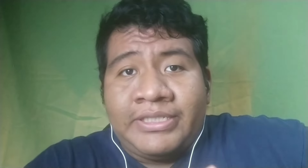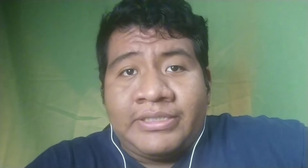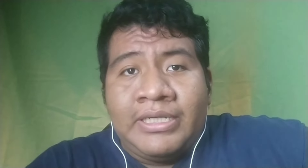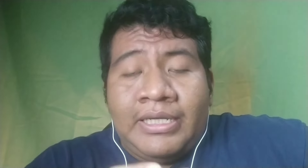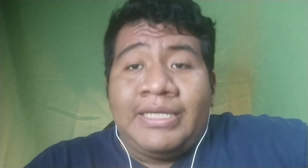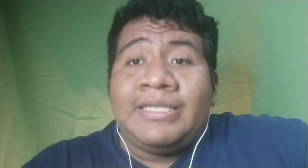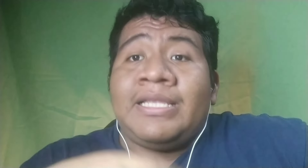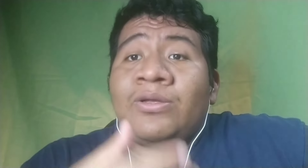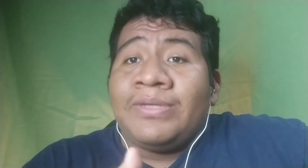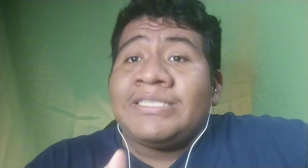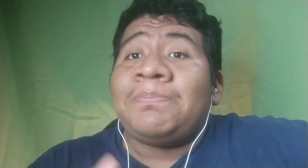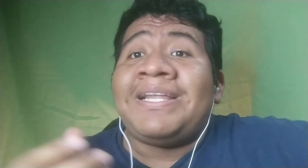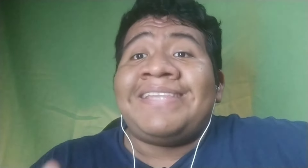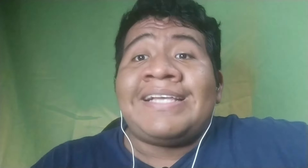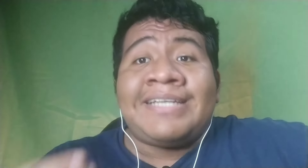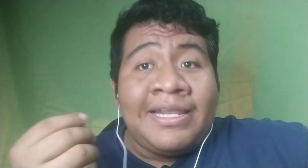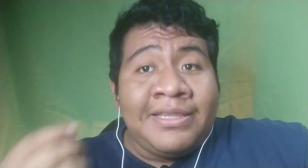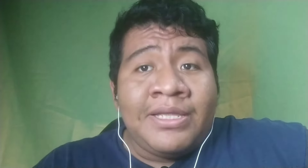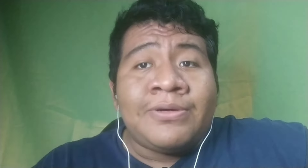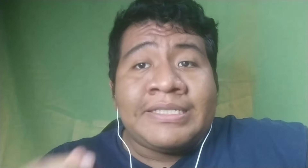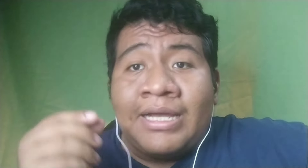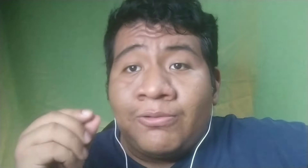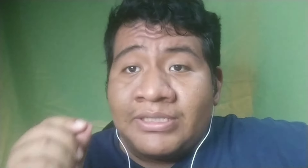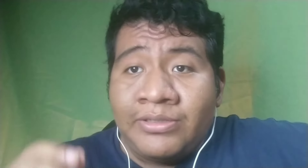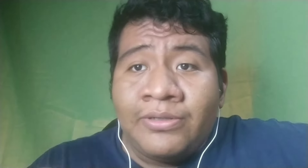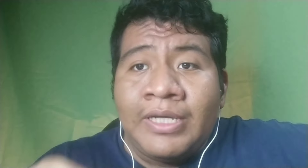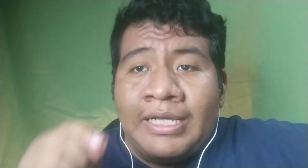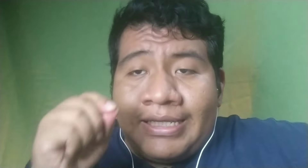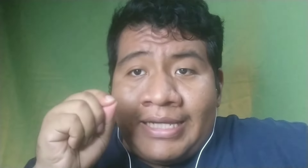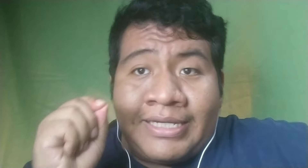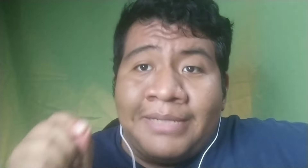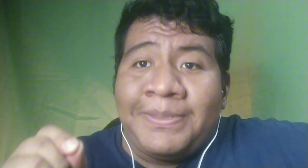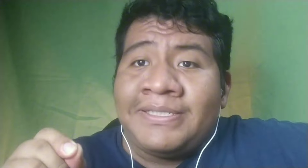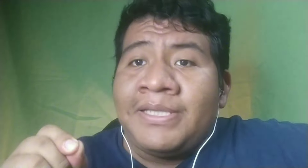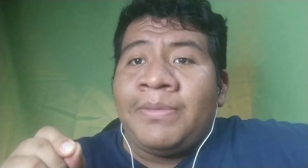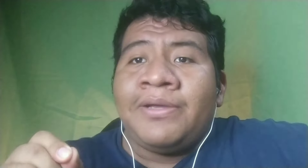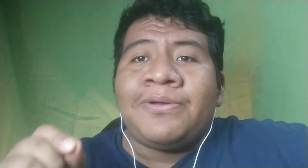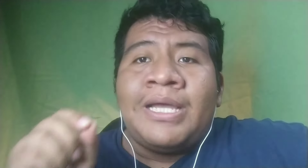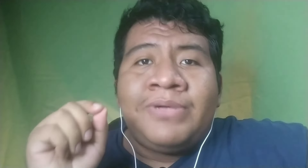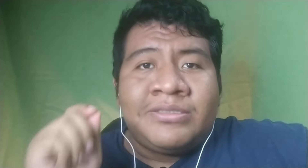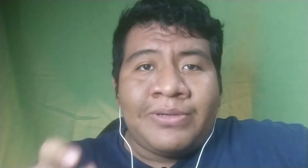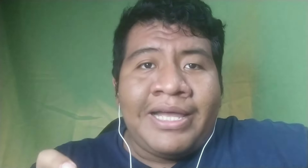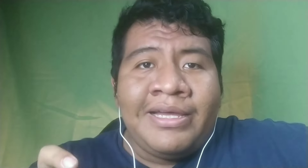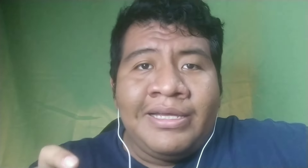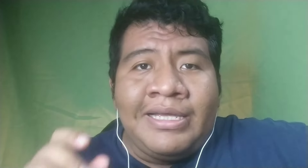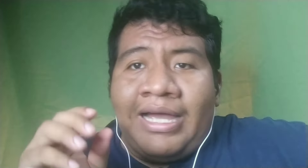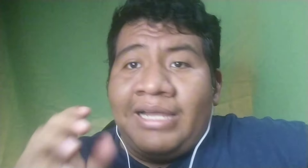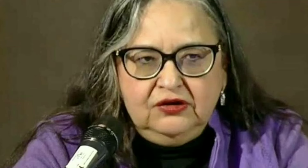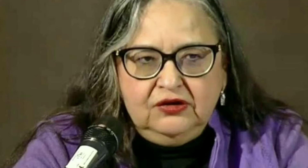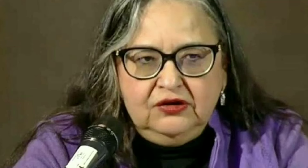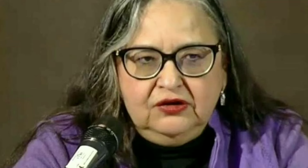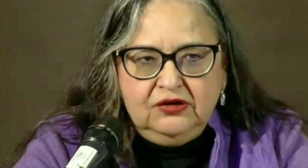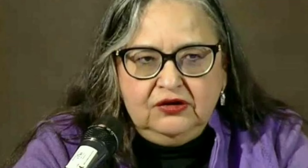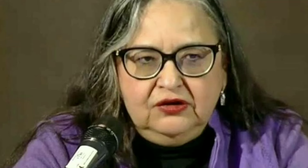ministros y jueces. ¿Y de dónde se plantea sacar el dinero? Es la cuestión. Y aquí el presidente de México da una estocada